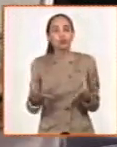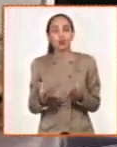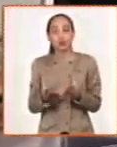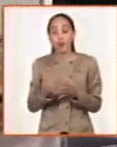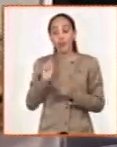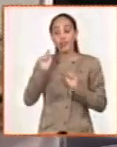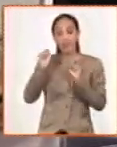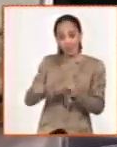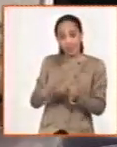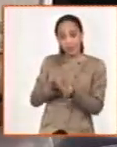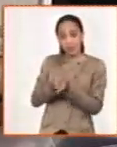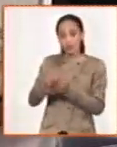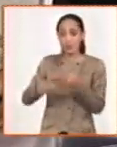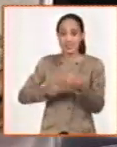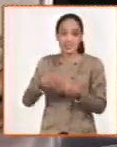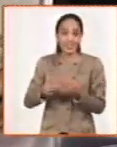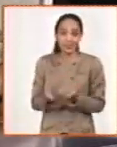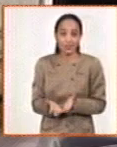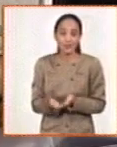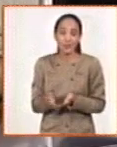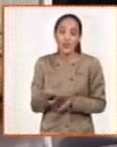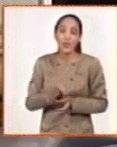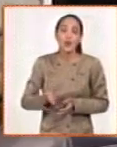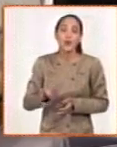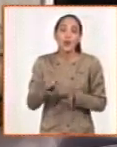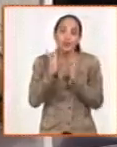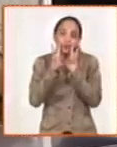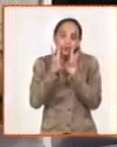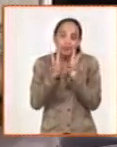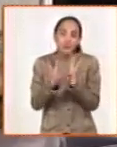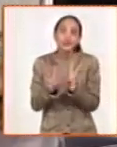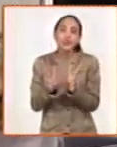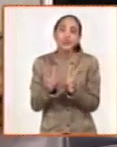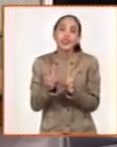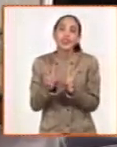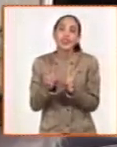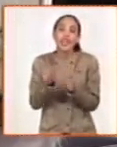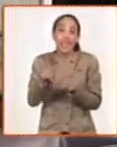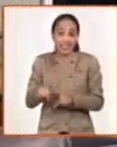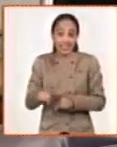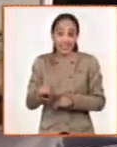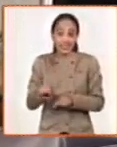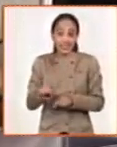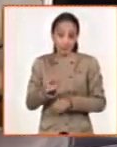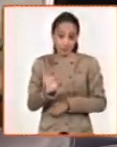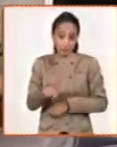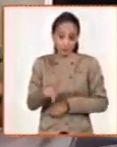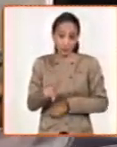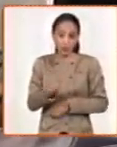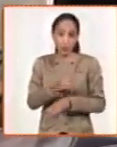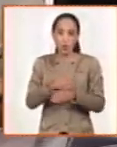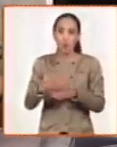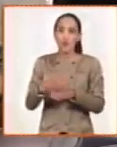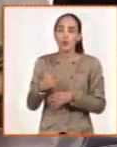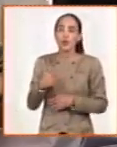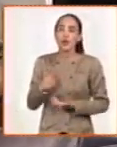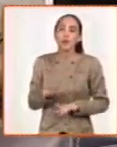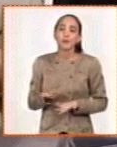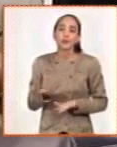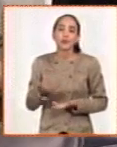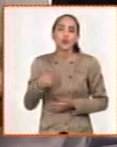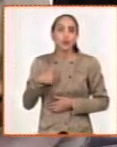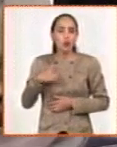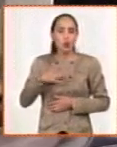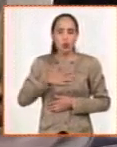haciendo, vivir y llevar, incluso en estos espectáculos, yo nunca me he ceñido solamente, yo soy de teatro